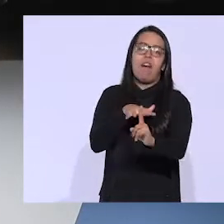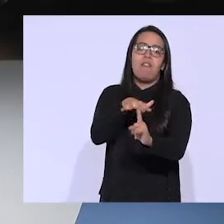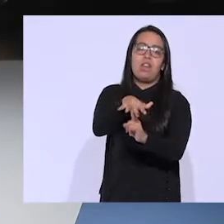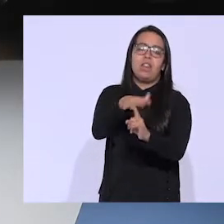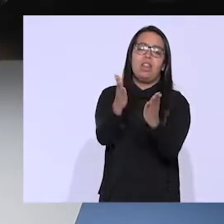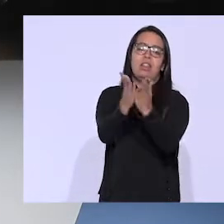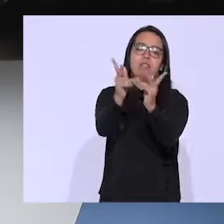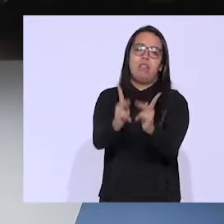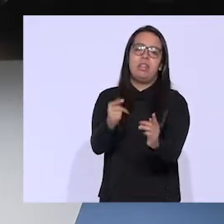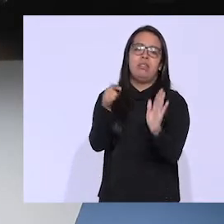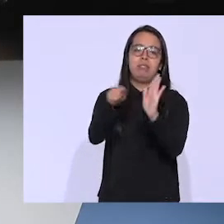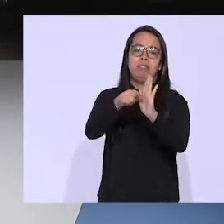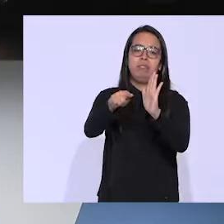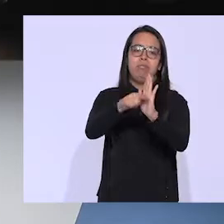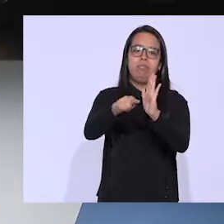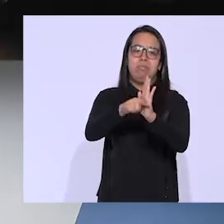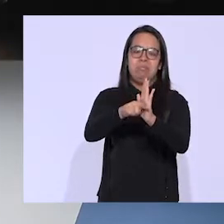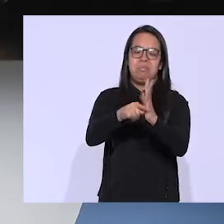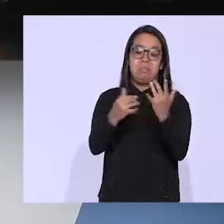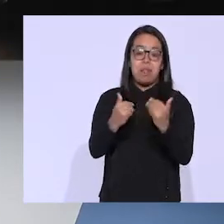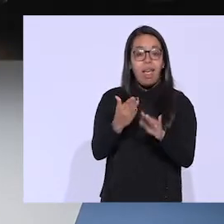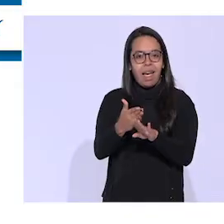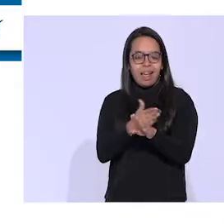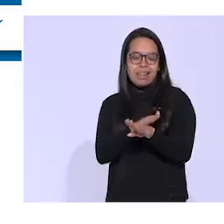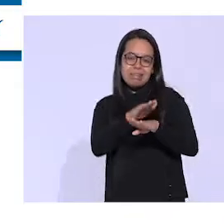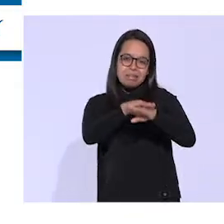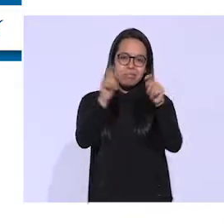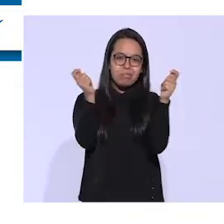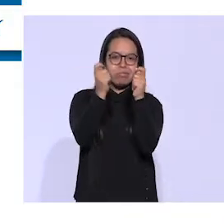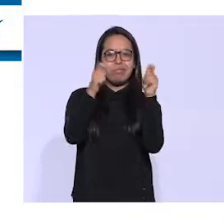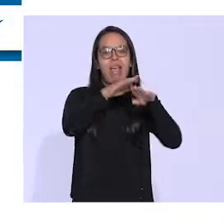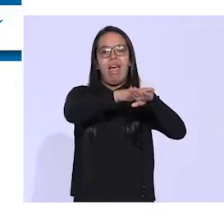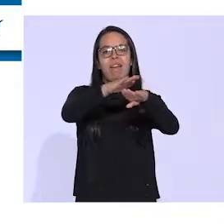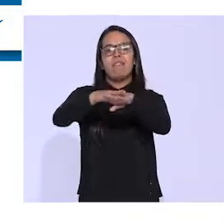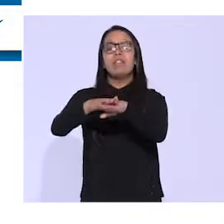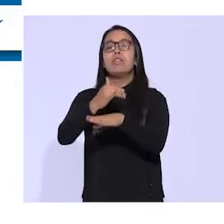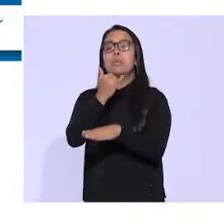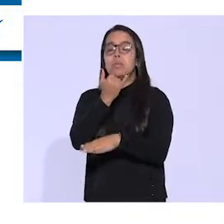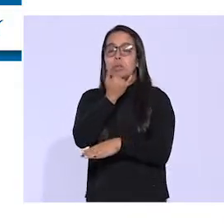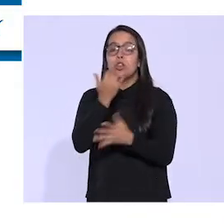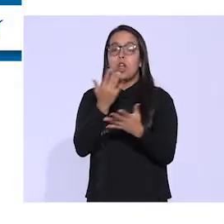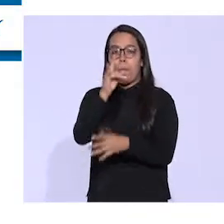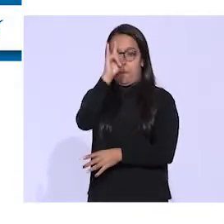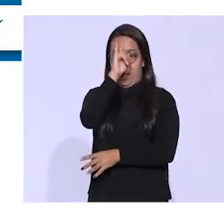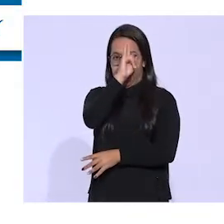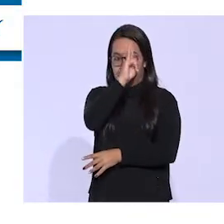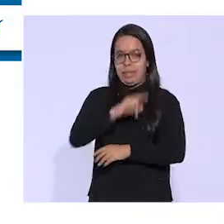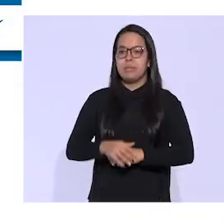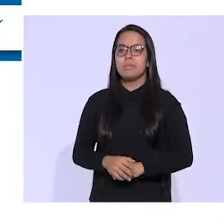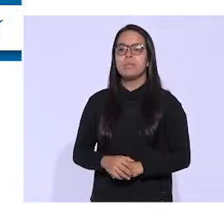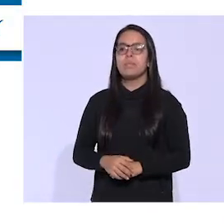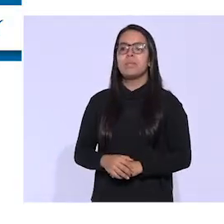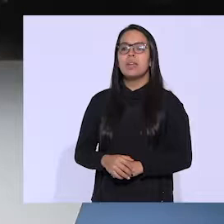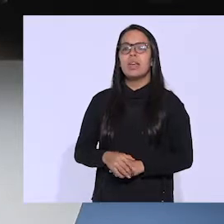acabe con una cuña publicitaria que hay ahora en la Comunidad de Madrid, que dice que si fuera un superior me